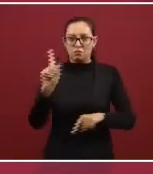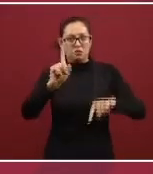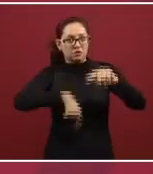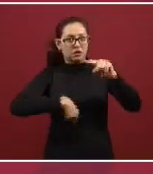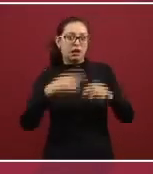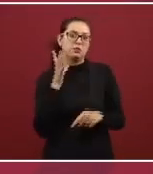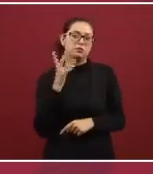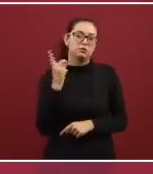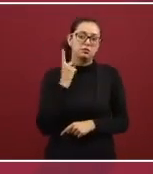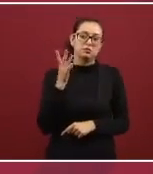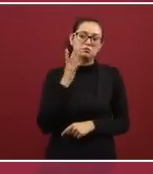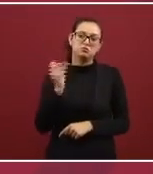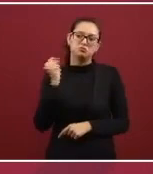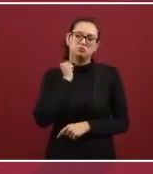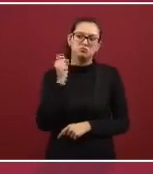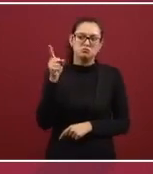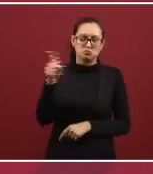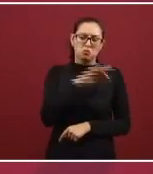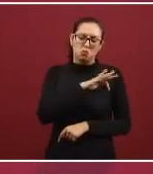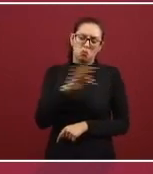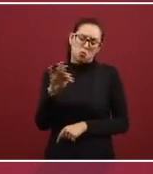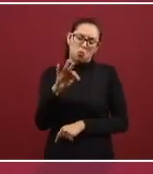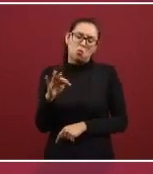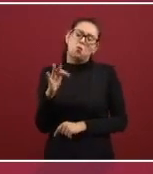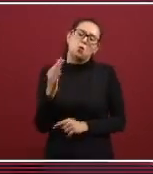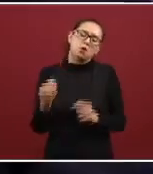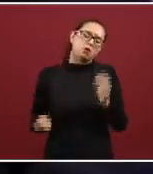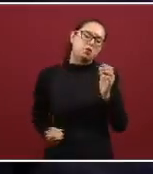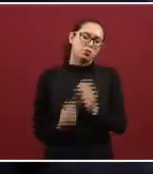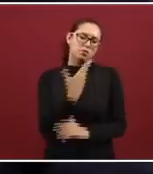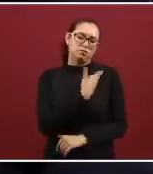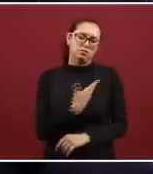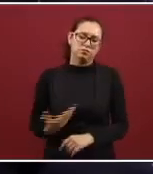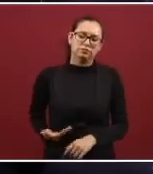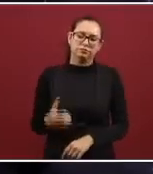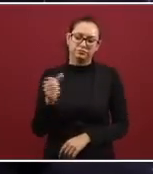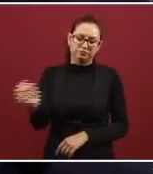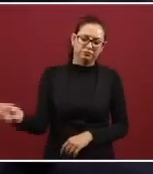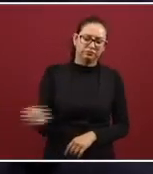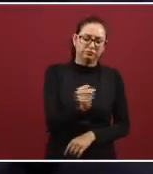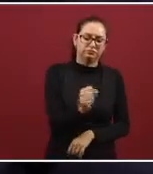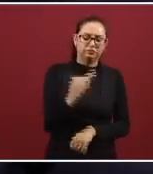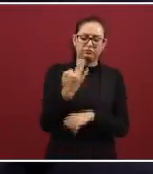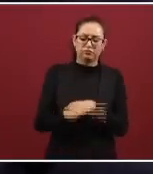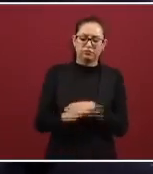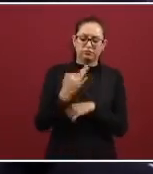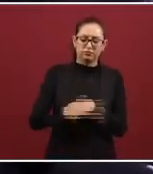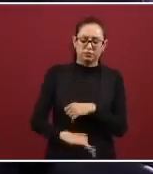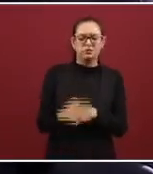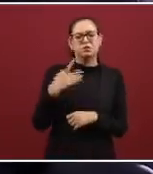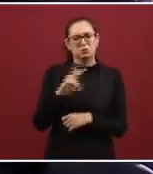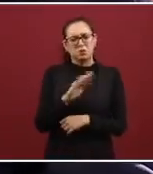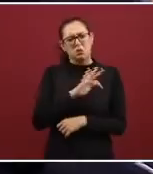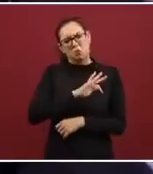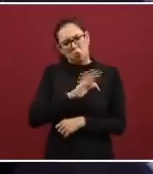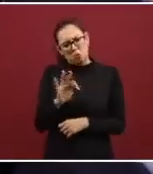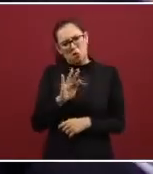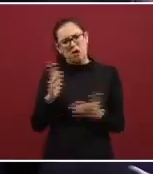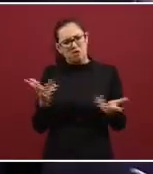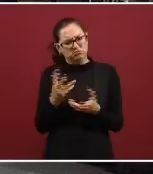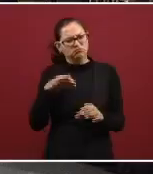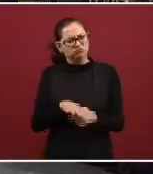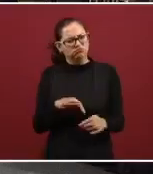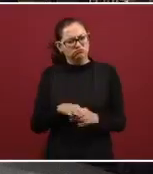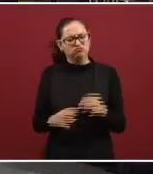elige, pero puede haber una modificación constitucional para que se haga también una